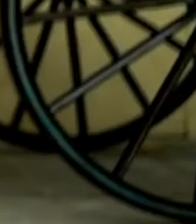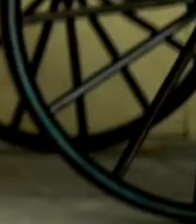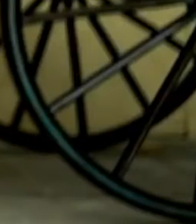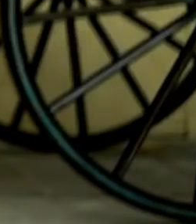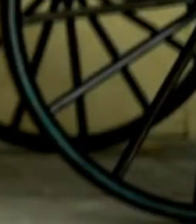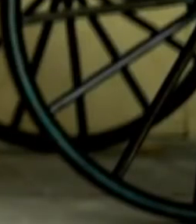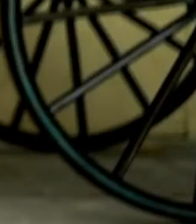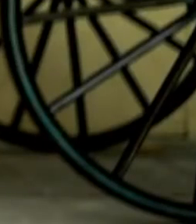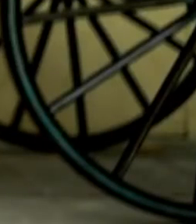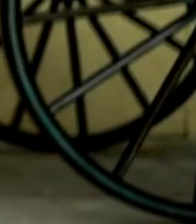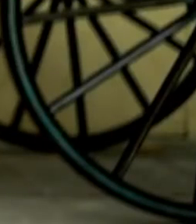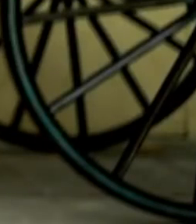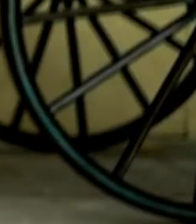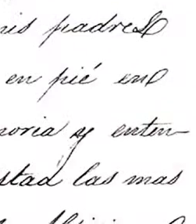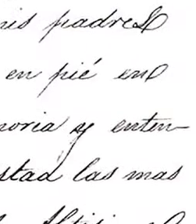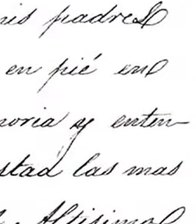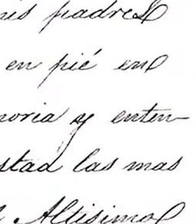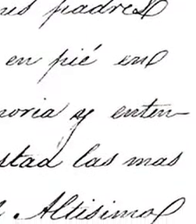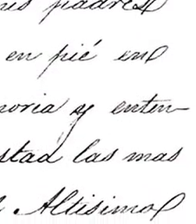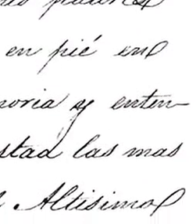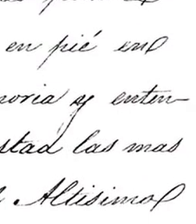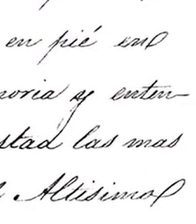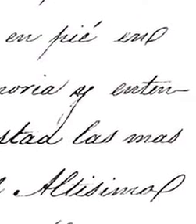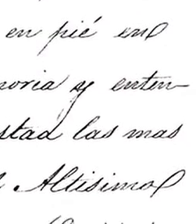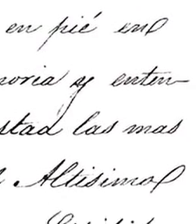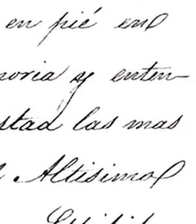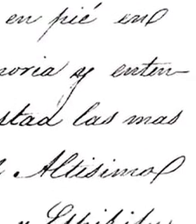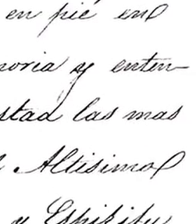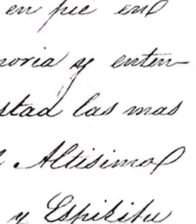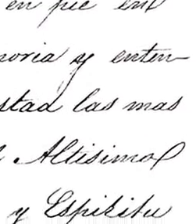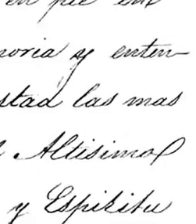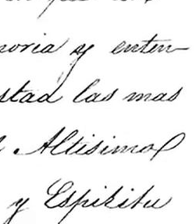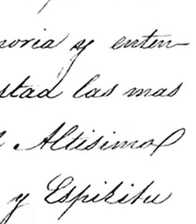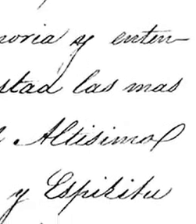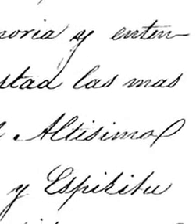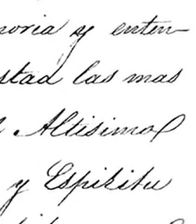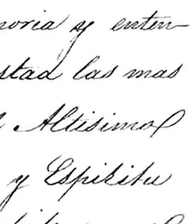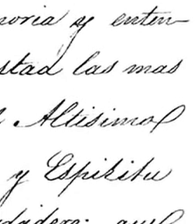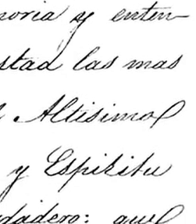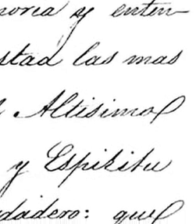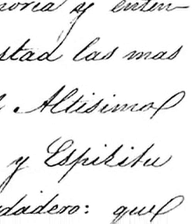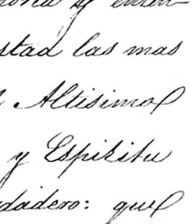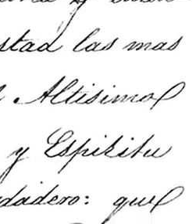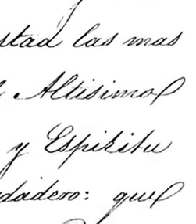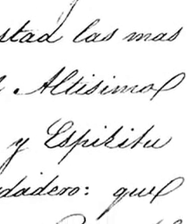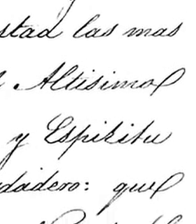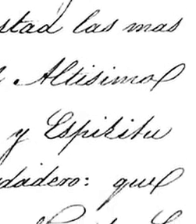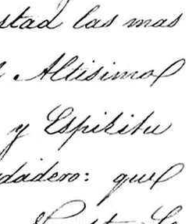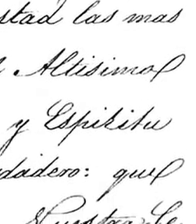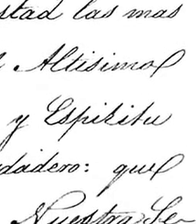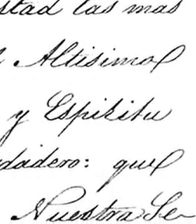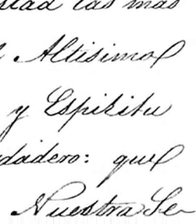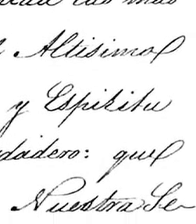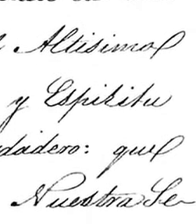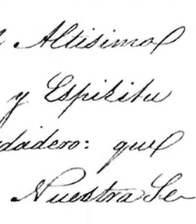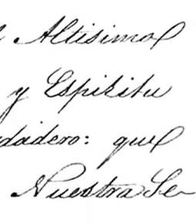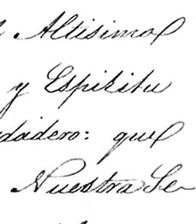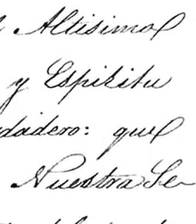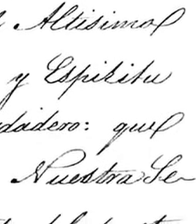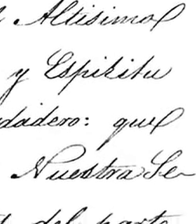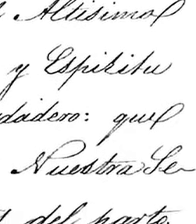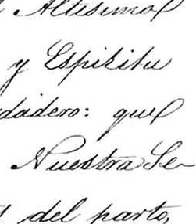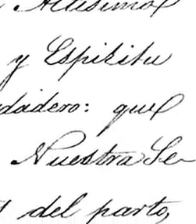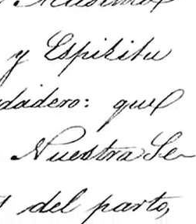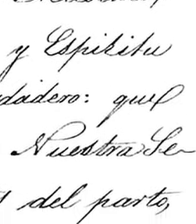porque no los publicaban si iban firmados por una mujer, y la publicaban por la calidad de lo que escribía, ¿no? tenía la capacidad y las dotes para escribir